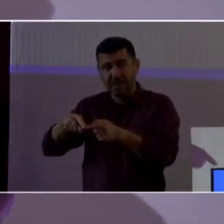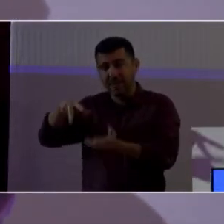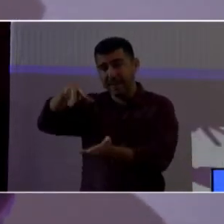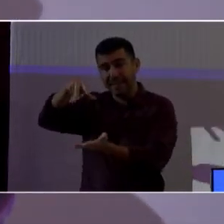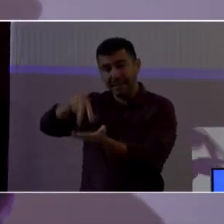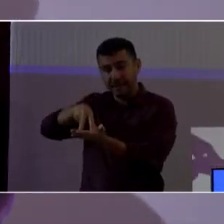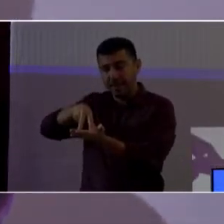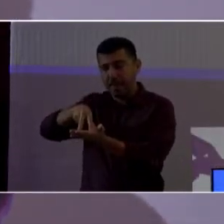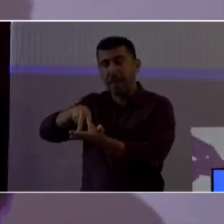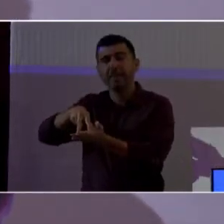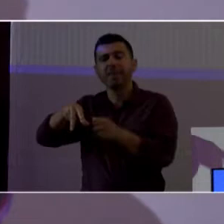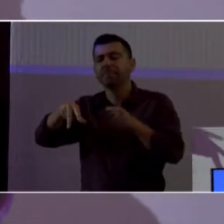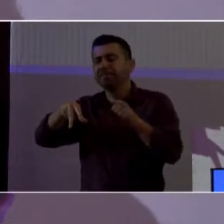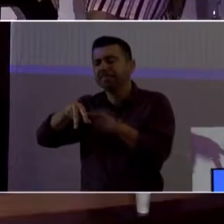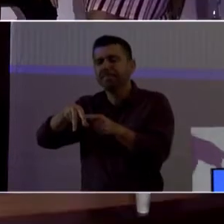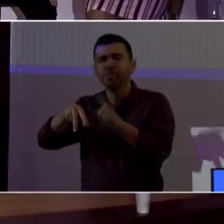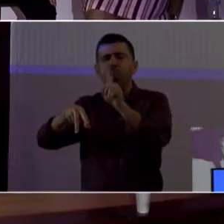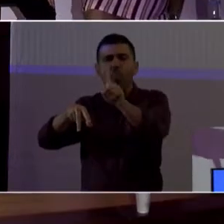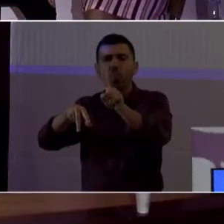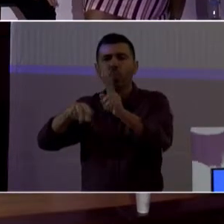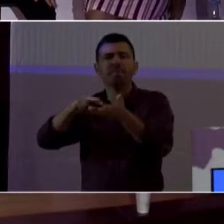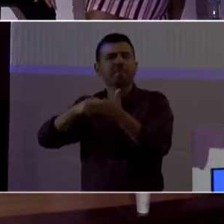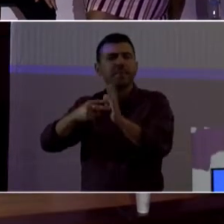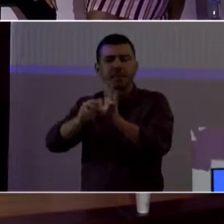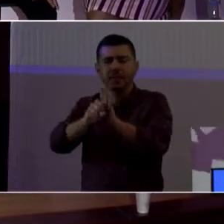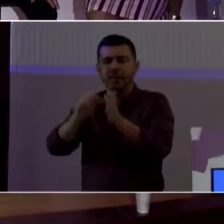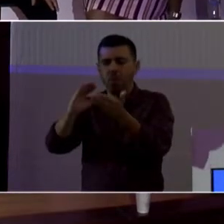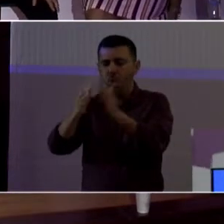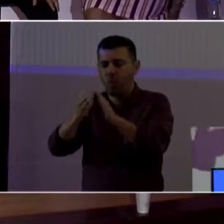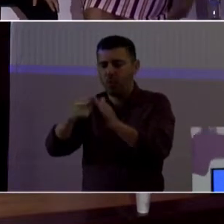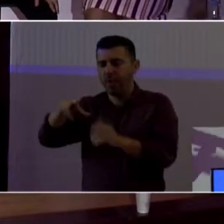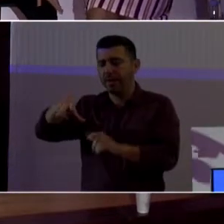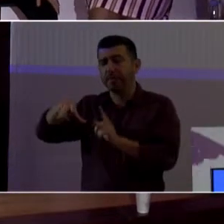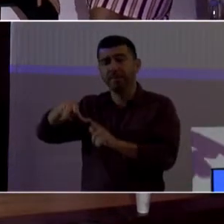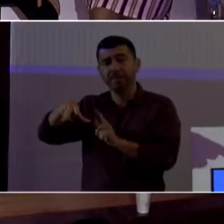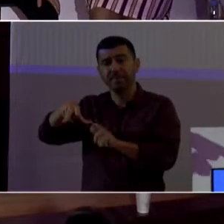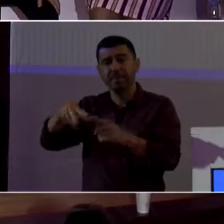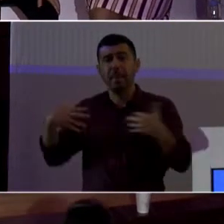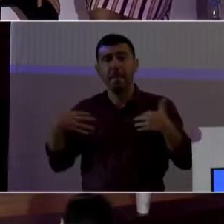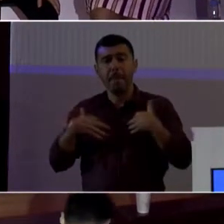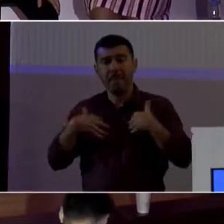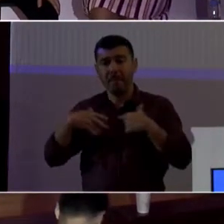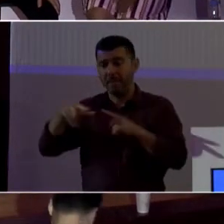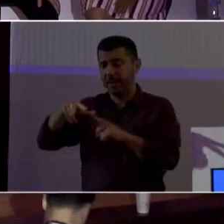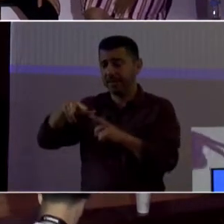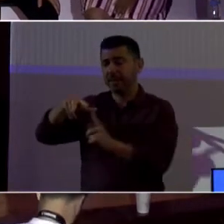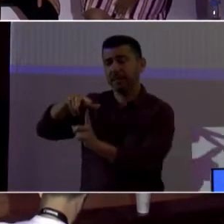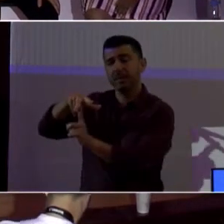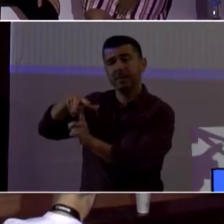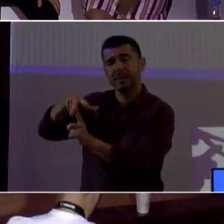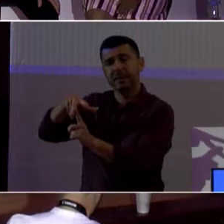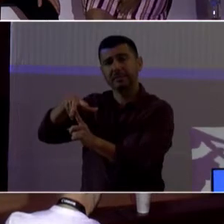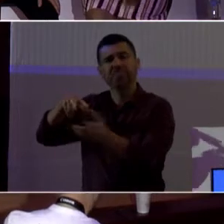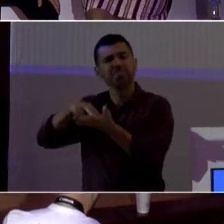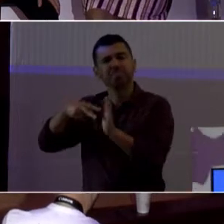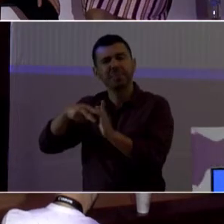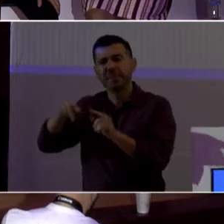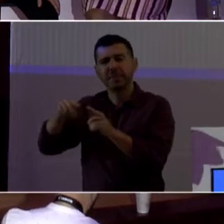quiere decir la comunidad, la otra las víctimas y la otra que son las